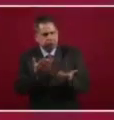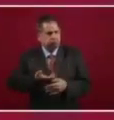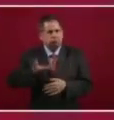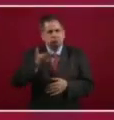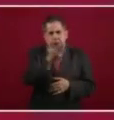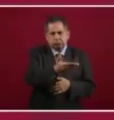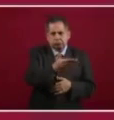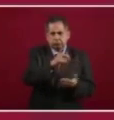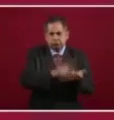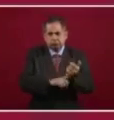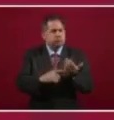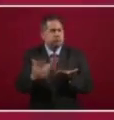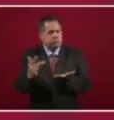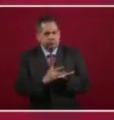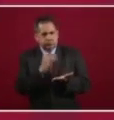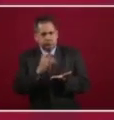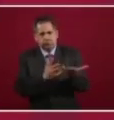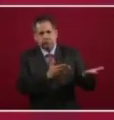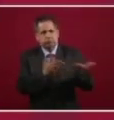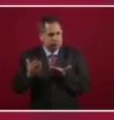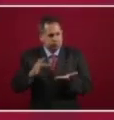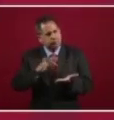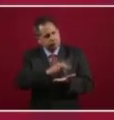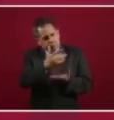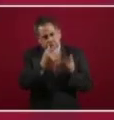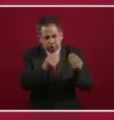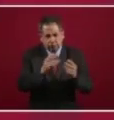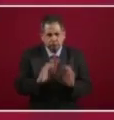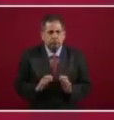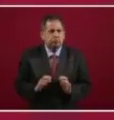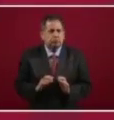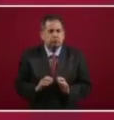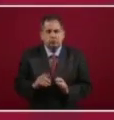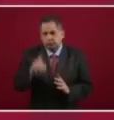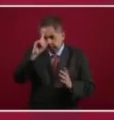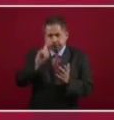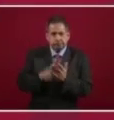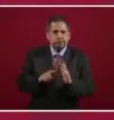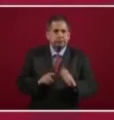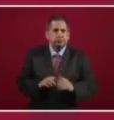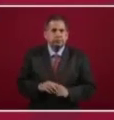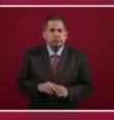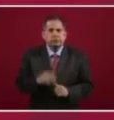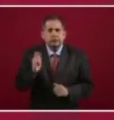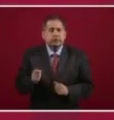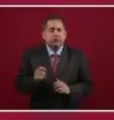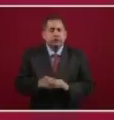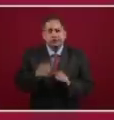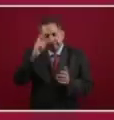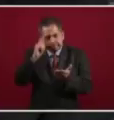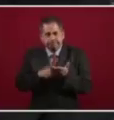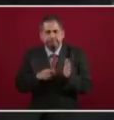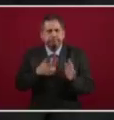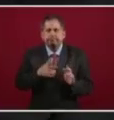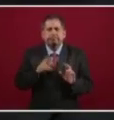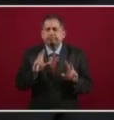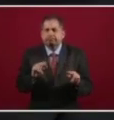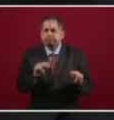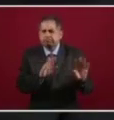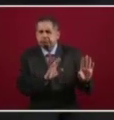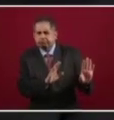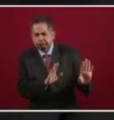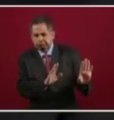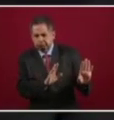solicitaríamos ese apoyo que agradecemos mucho. Creo que no